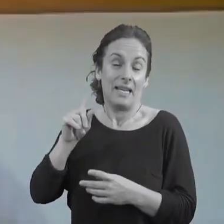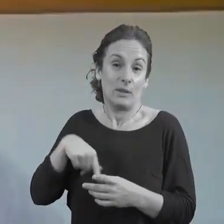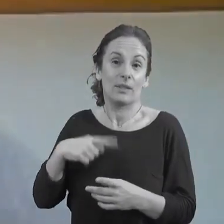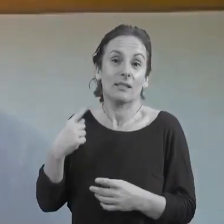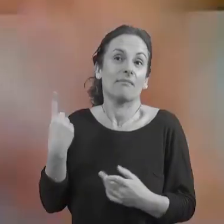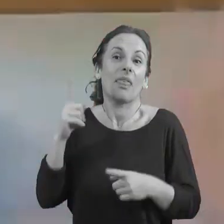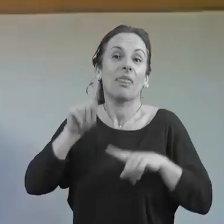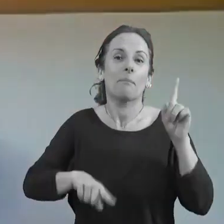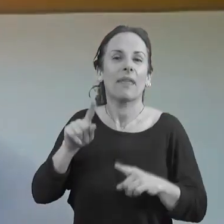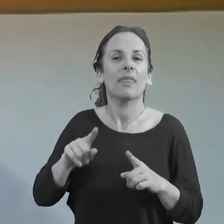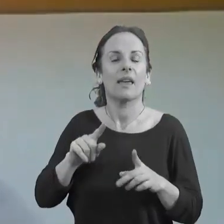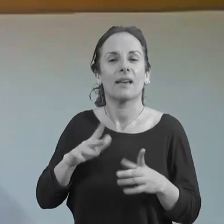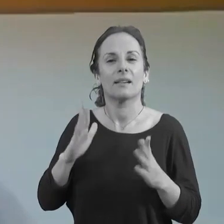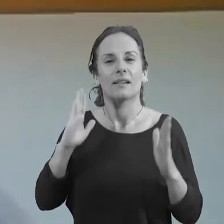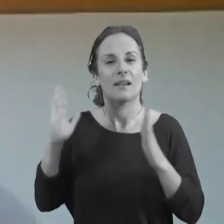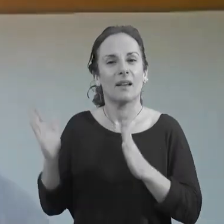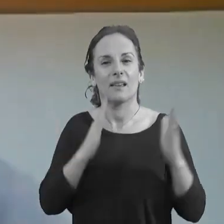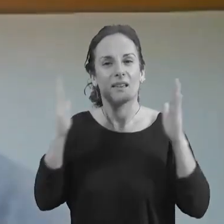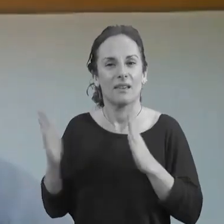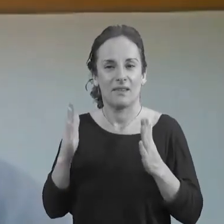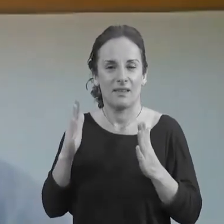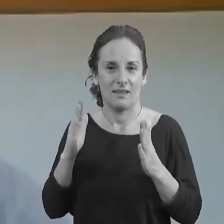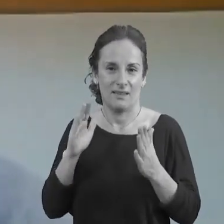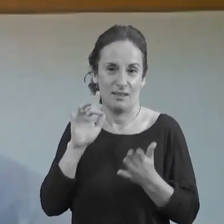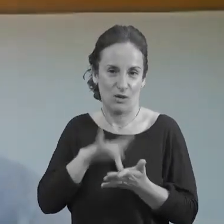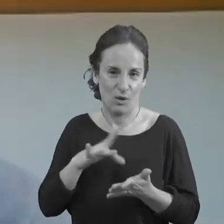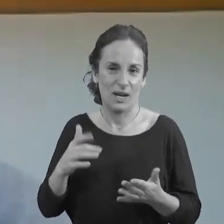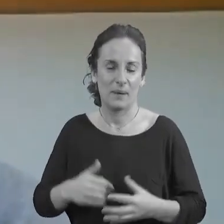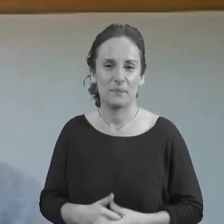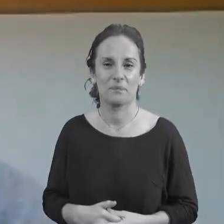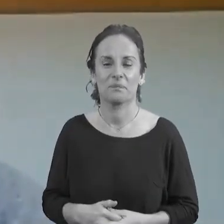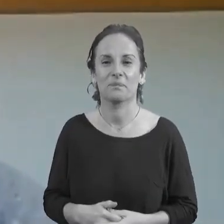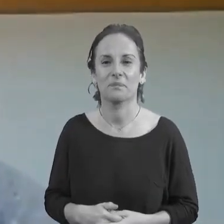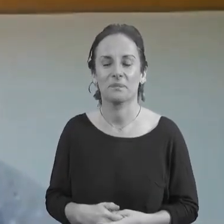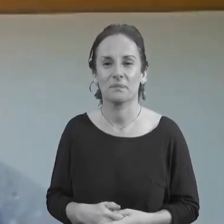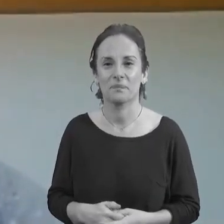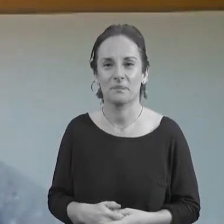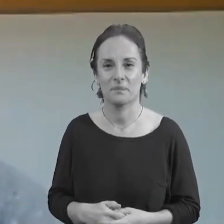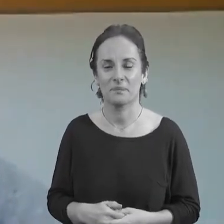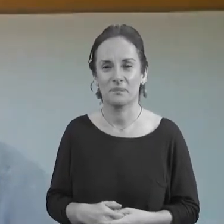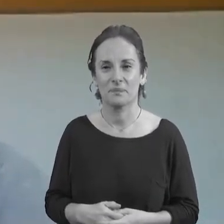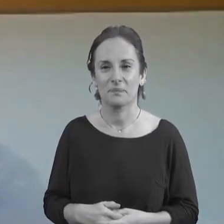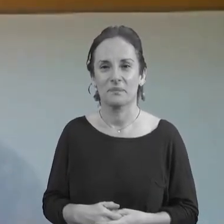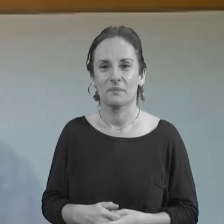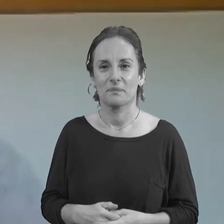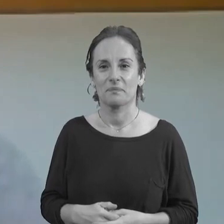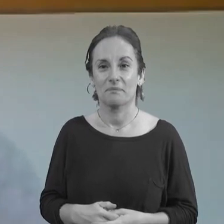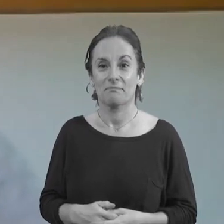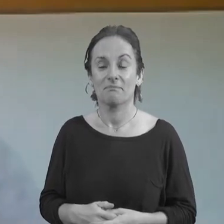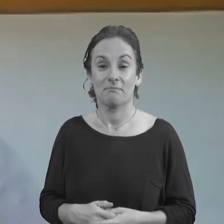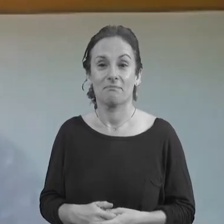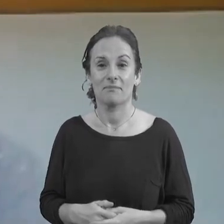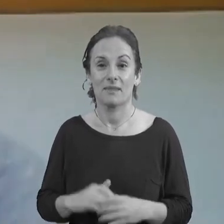seguramente físico o de muchas otras cosas, pues han hecho que lo pudiera